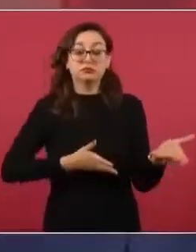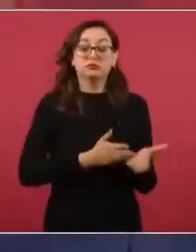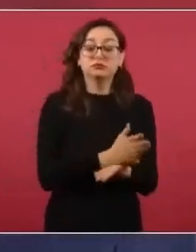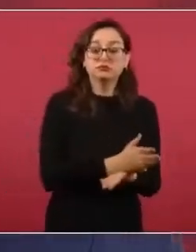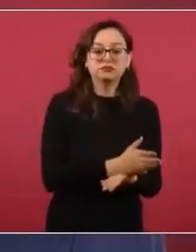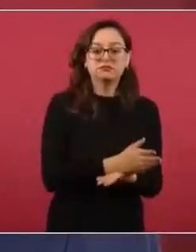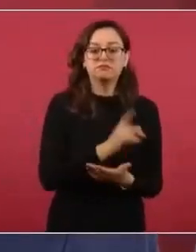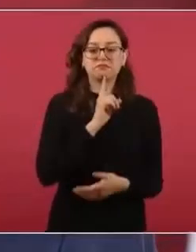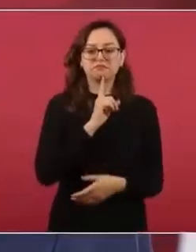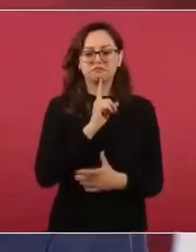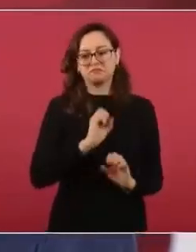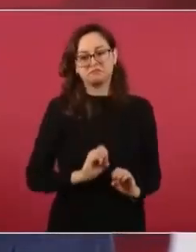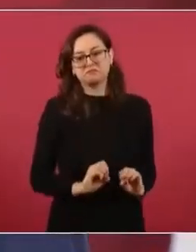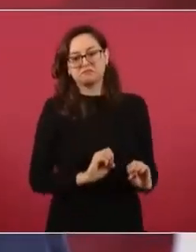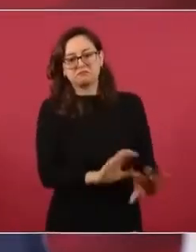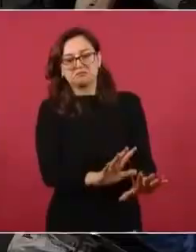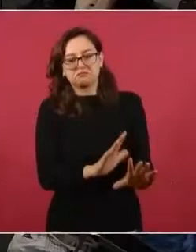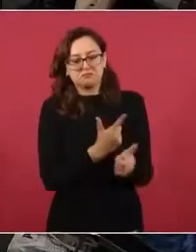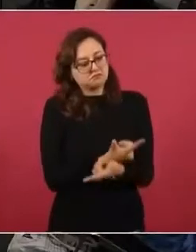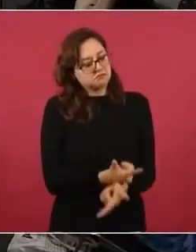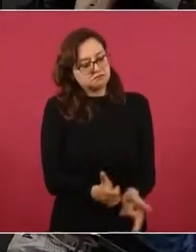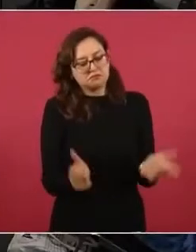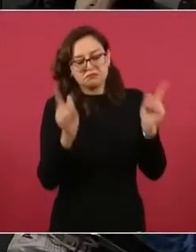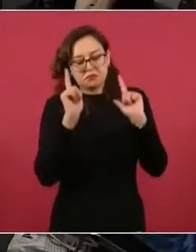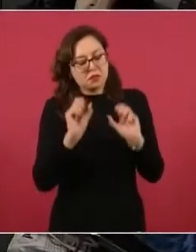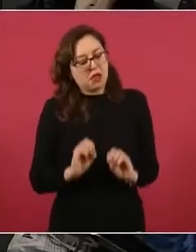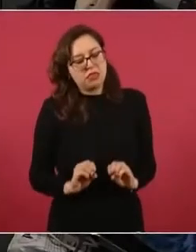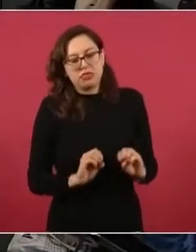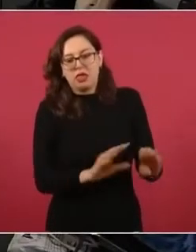el papa no estaba de acuerdo.